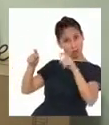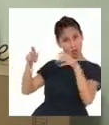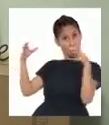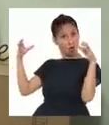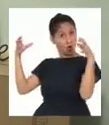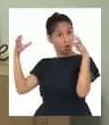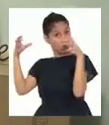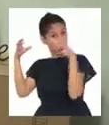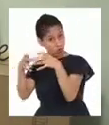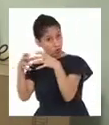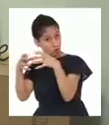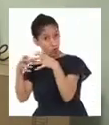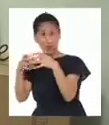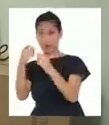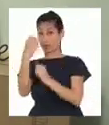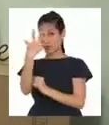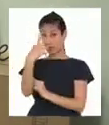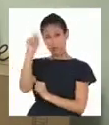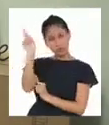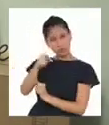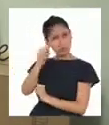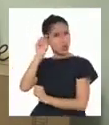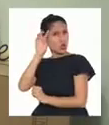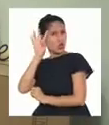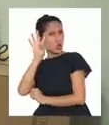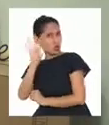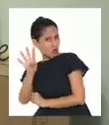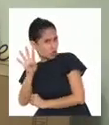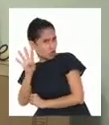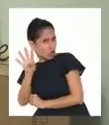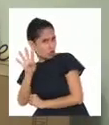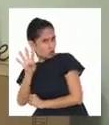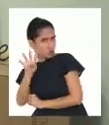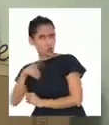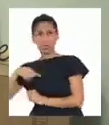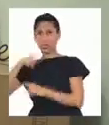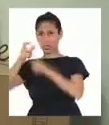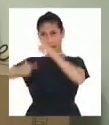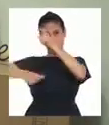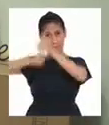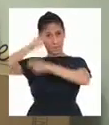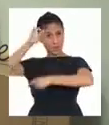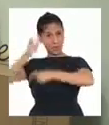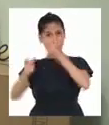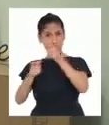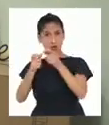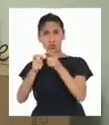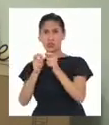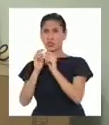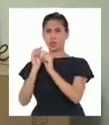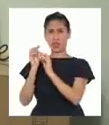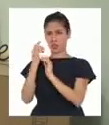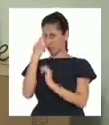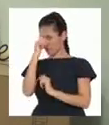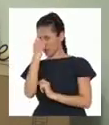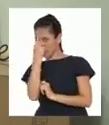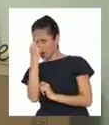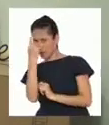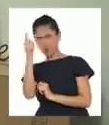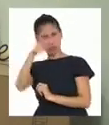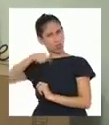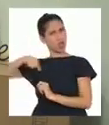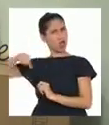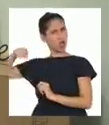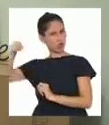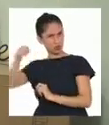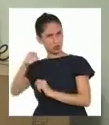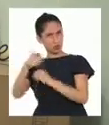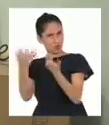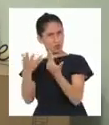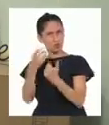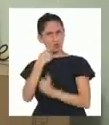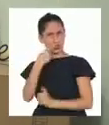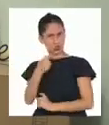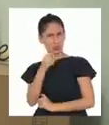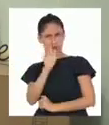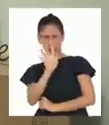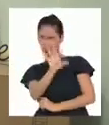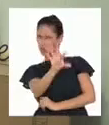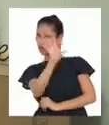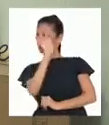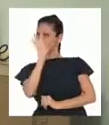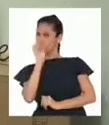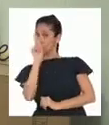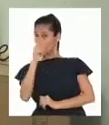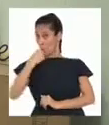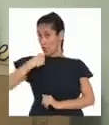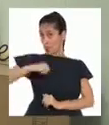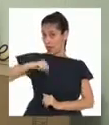señalaban ellos. Es muy doloroso que sea designado como un alcalde uno de los naturales y que